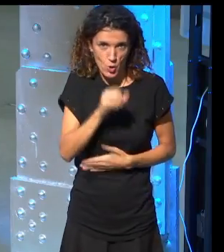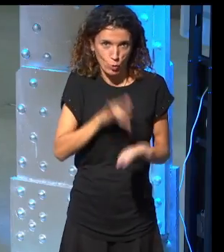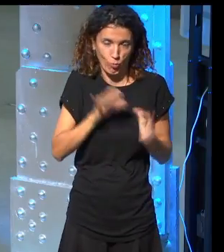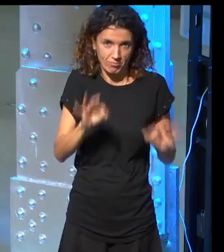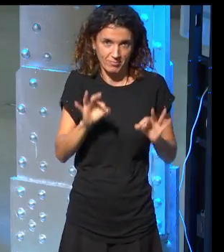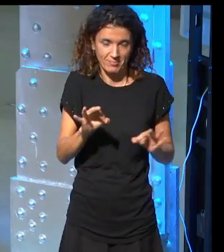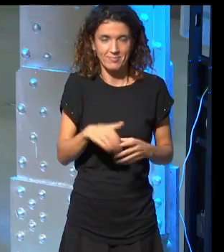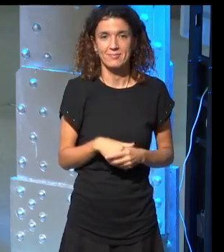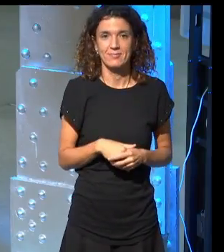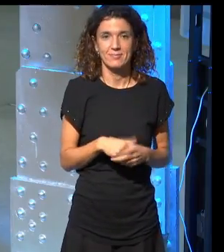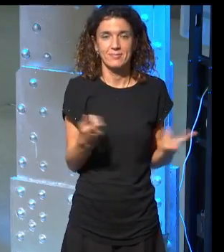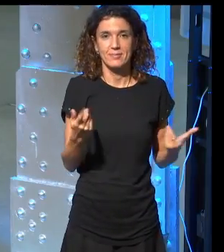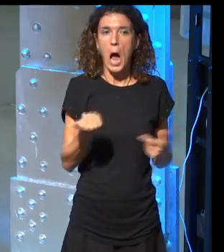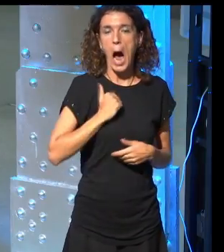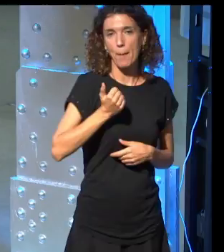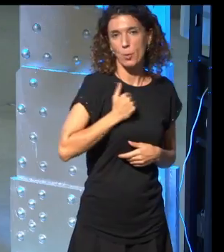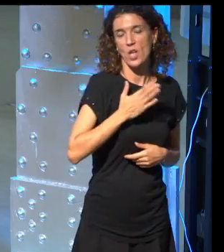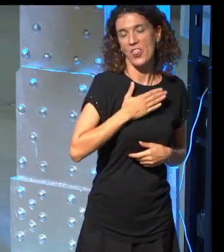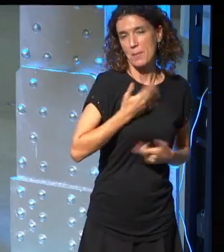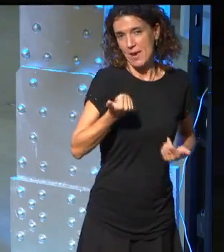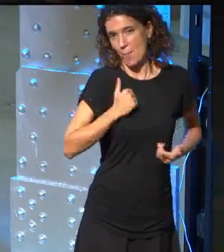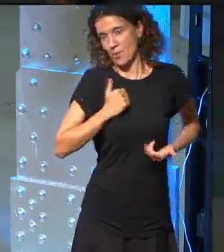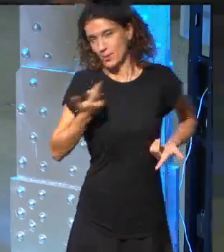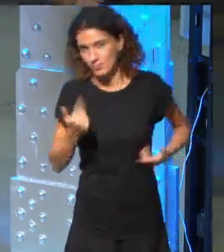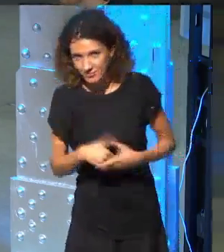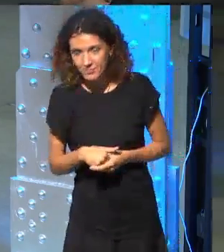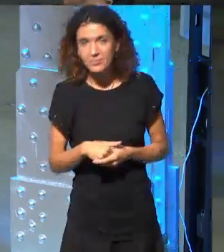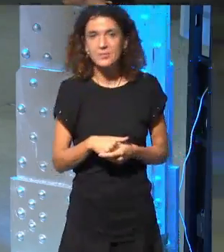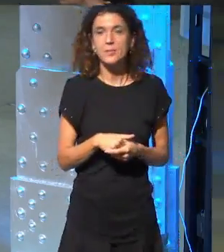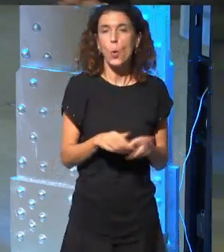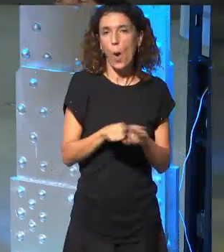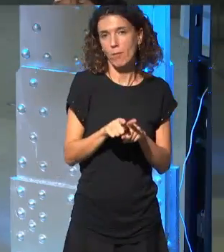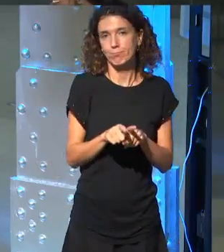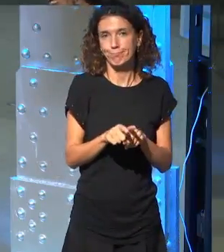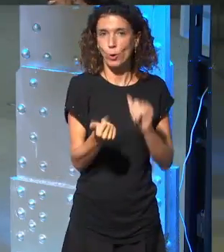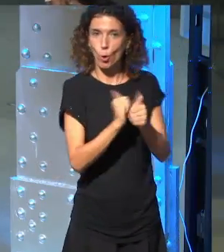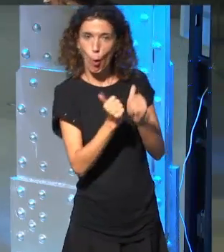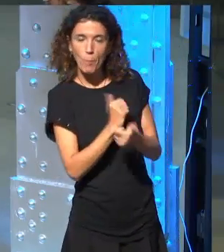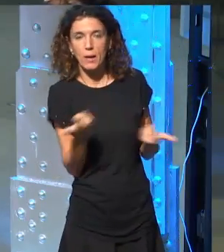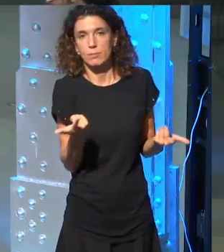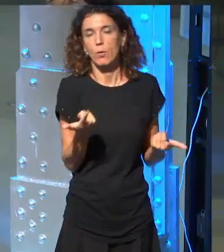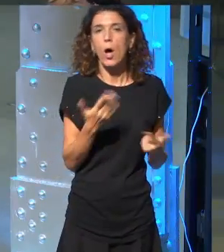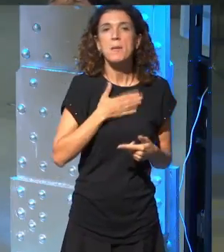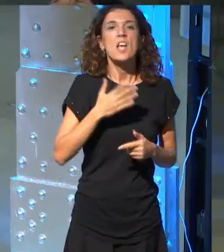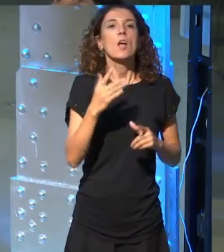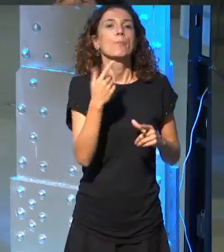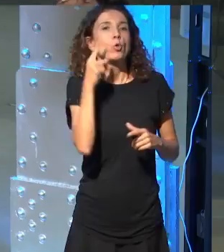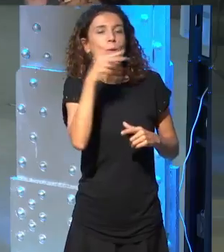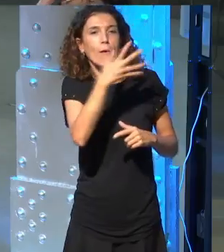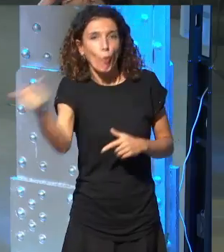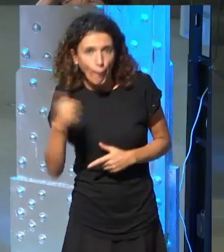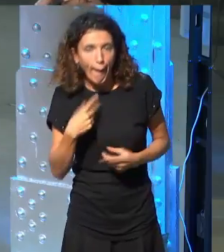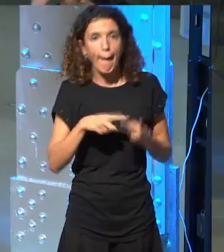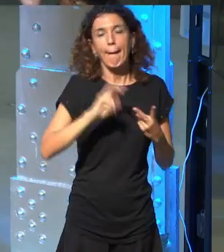acusa a los demás. En verdad, se han aprovechado de sí, mí. Sí, sí. Bueno, claro, son todas muy... Plan rencor. Son todas muy agresivas, como de me han robado la cuenta. Sí.